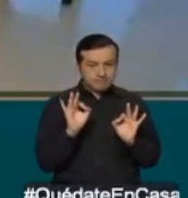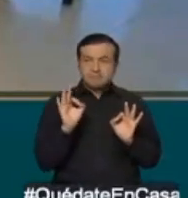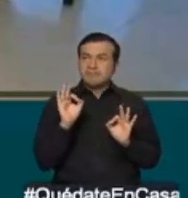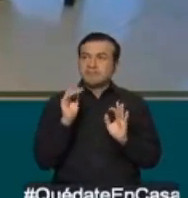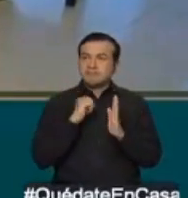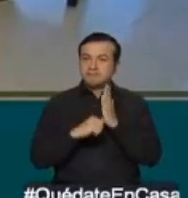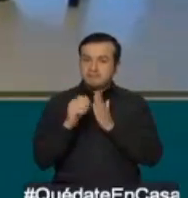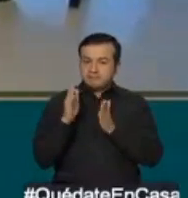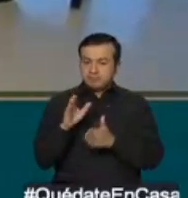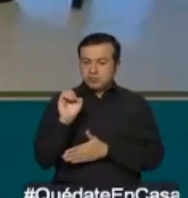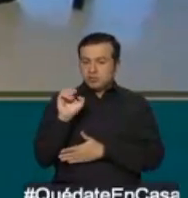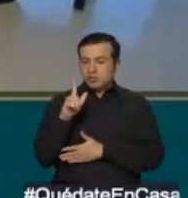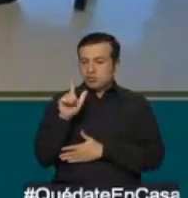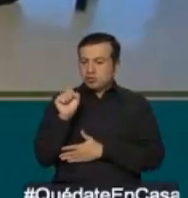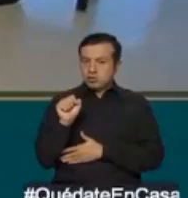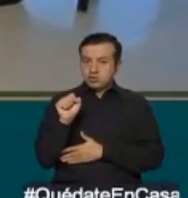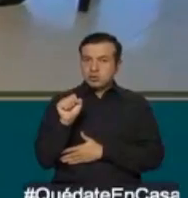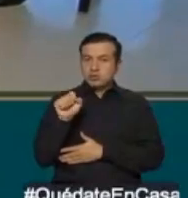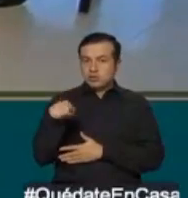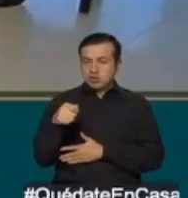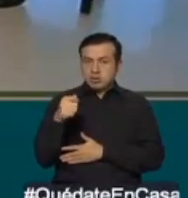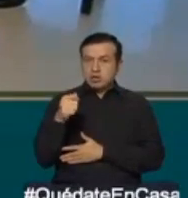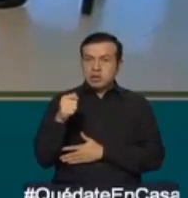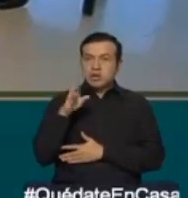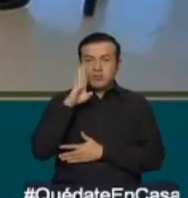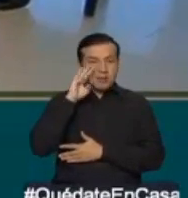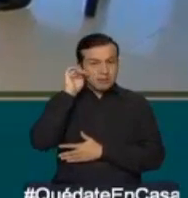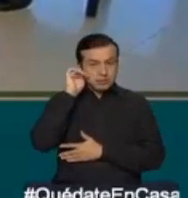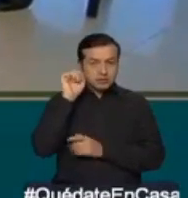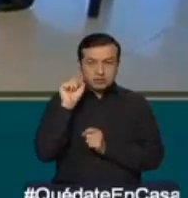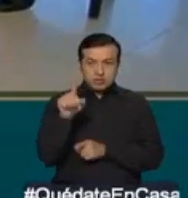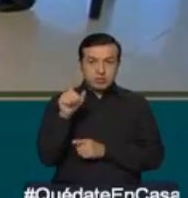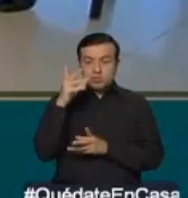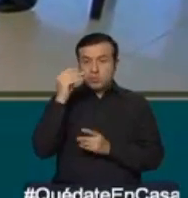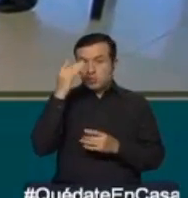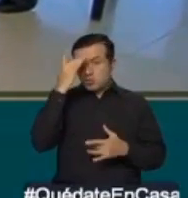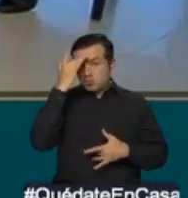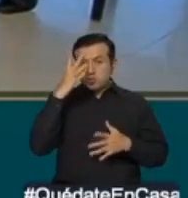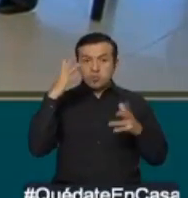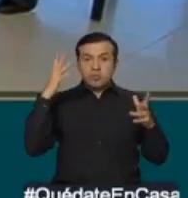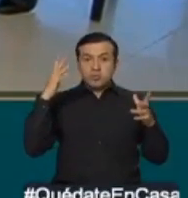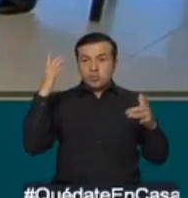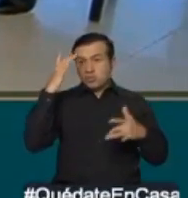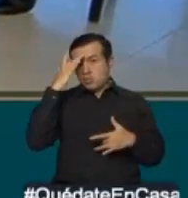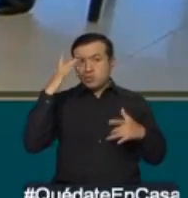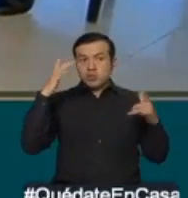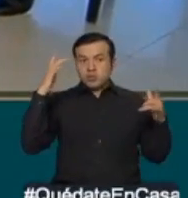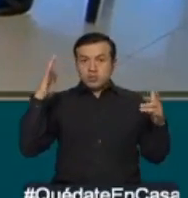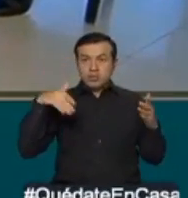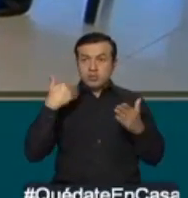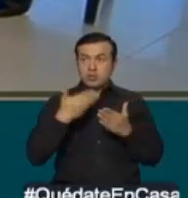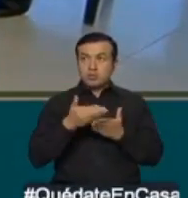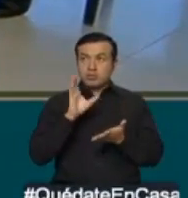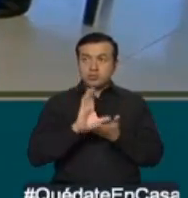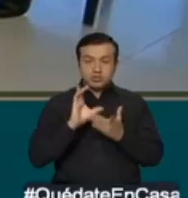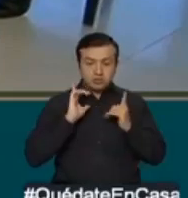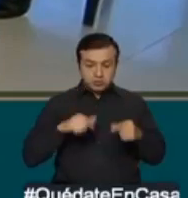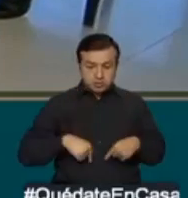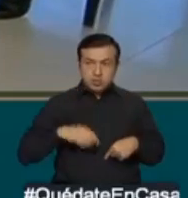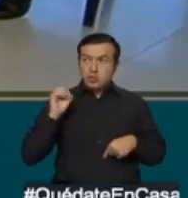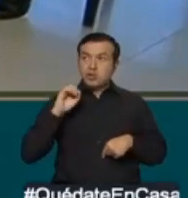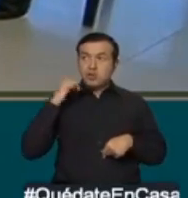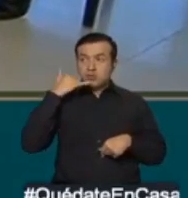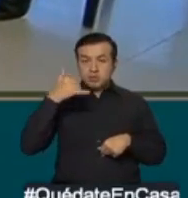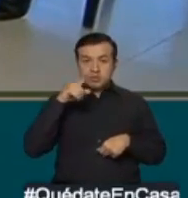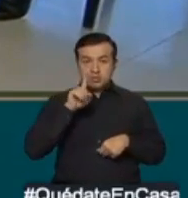ministra ocles jose luis andrade de gama visión los casos siguen apareciendo porque se espera que los pacientes acudan a los centros de salud o llamen